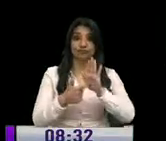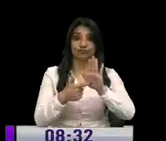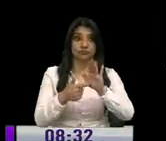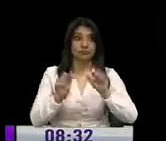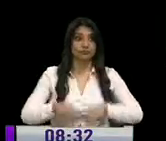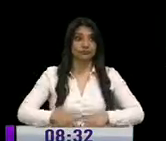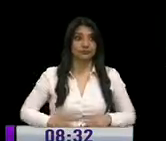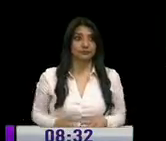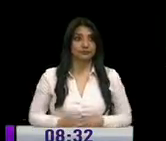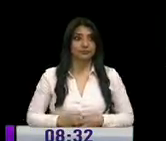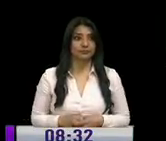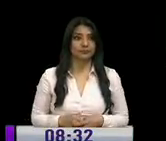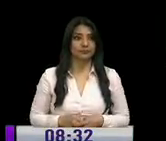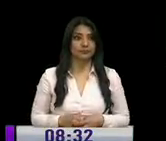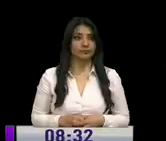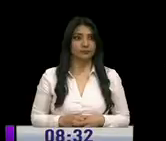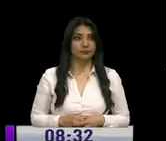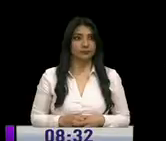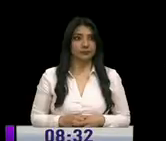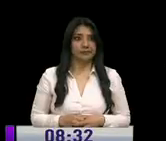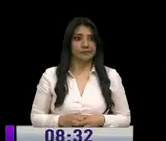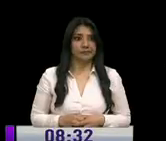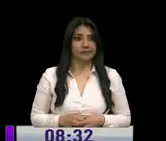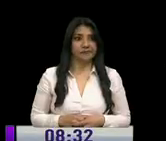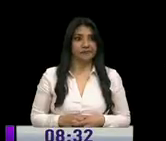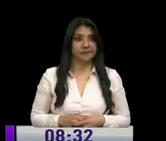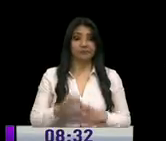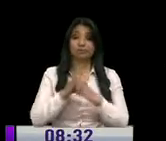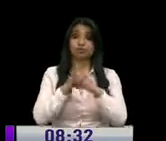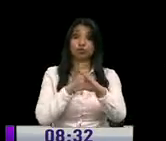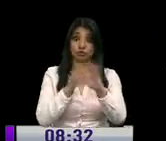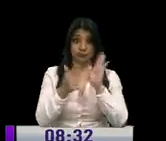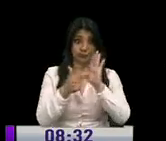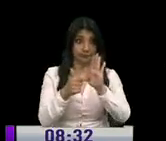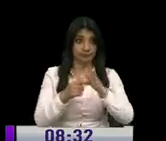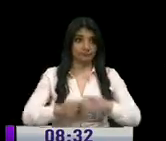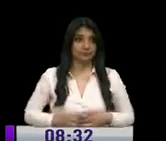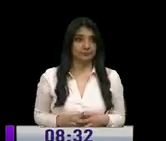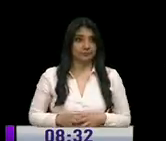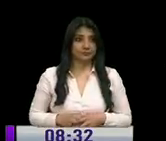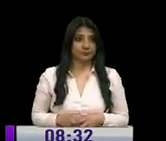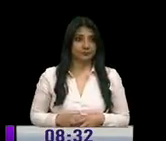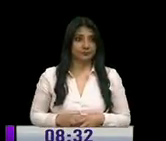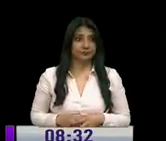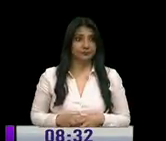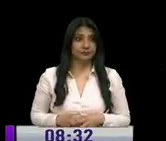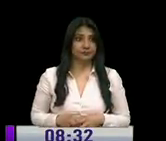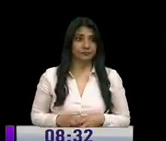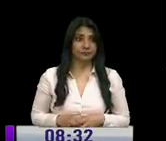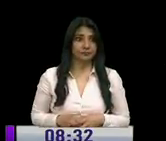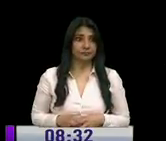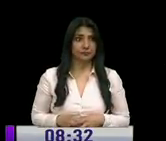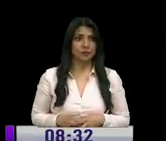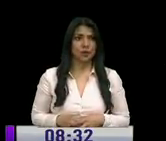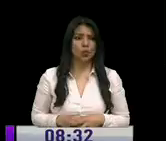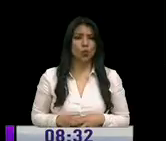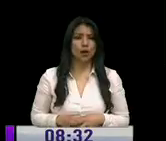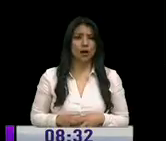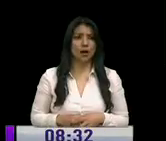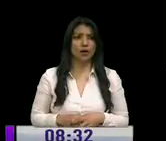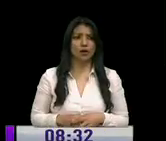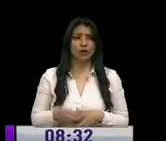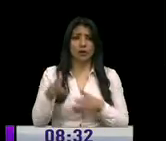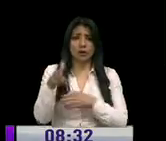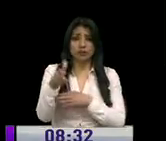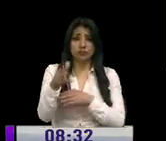ahora sí. Póngalo. Miren, vean a este irresponsable. Miren, miren la línea por donde está cruzando. Mírenlo.